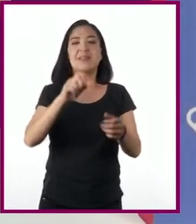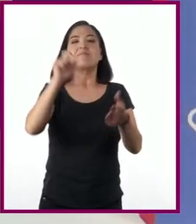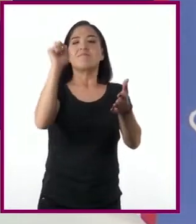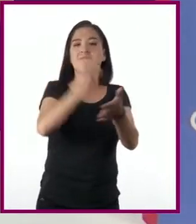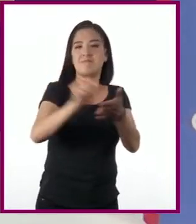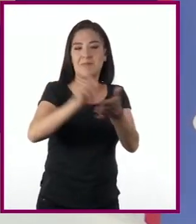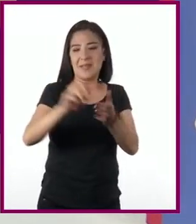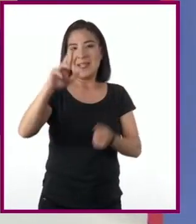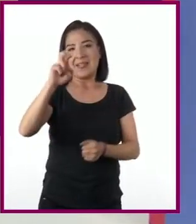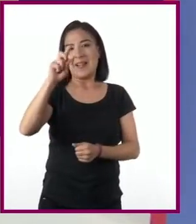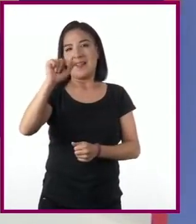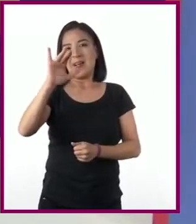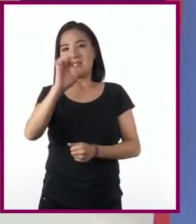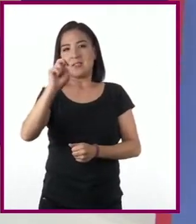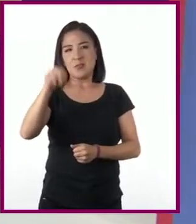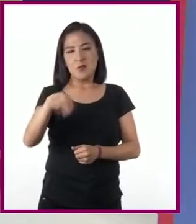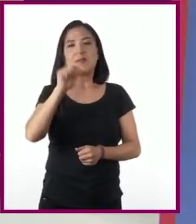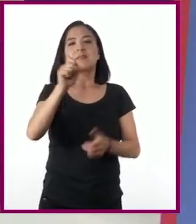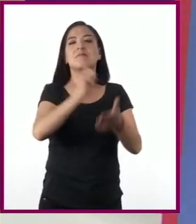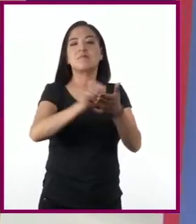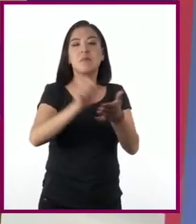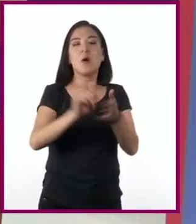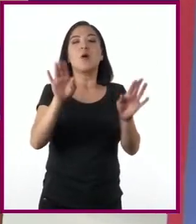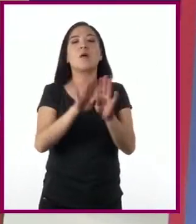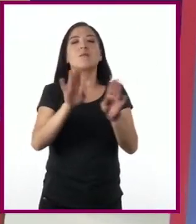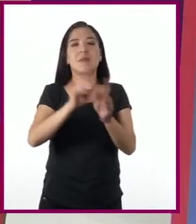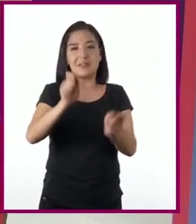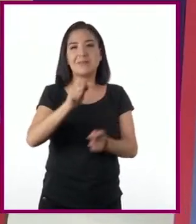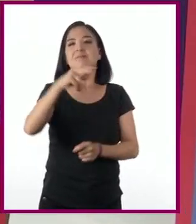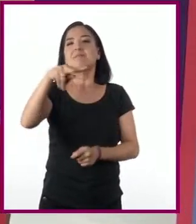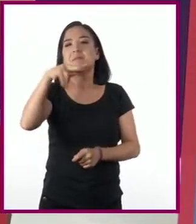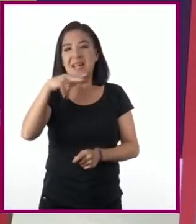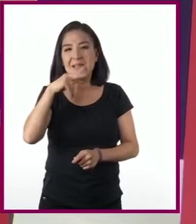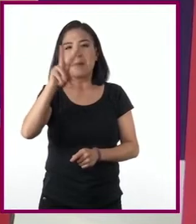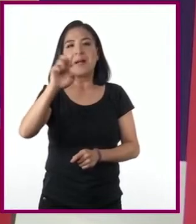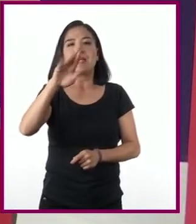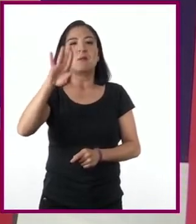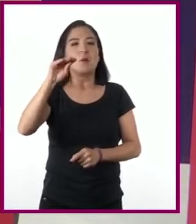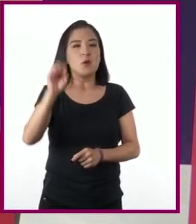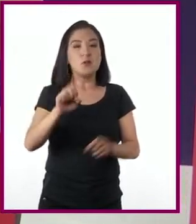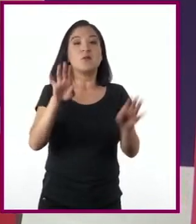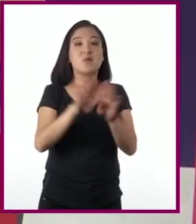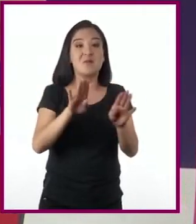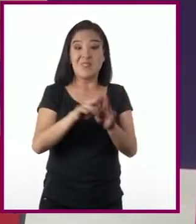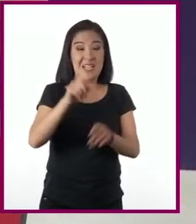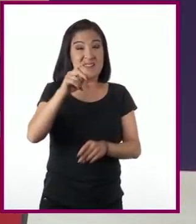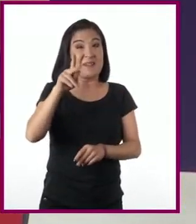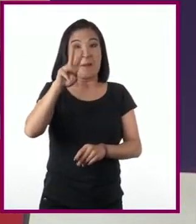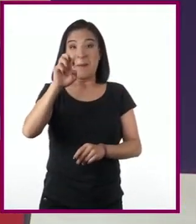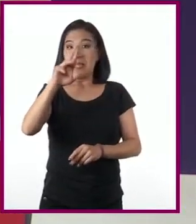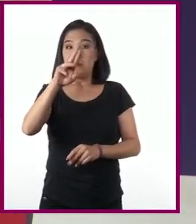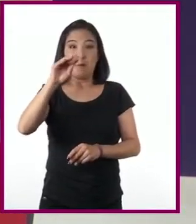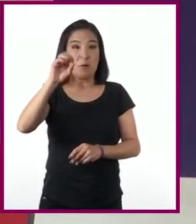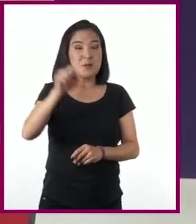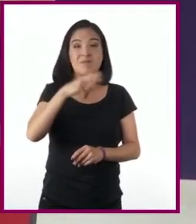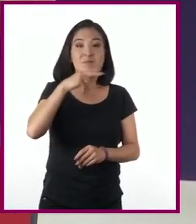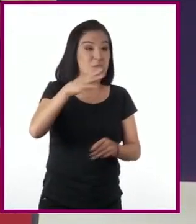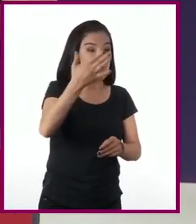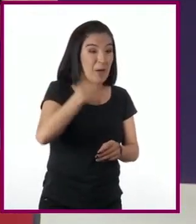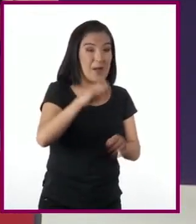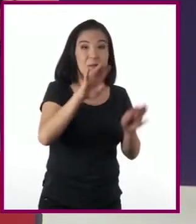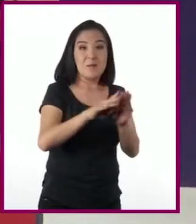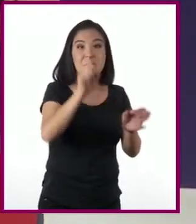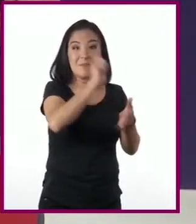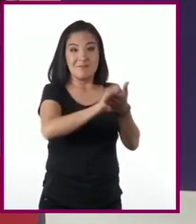Nos centraremos en la conjugación de los verbos dentro de un reglamento. Si los verbos no están correctamente conjugados, el reglamento no